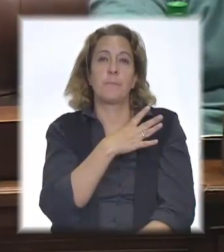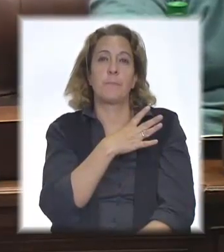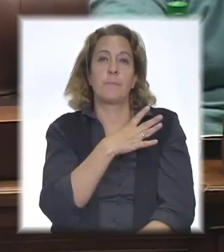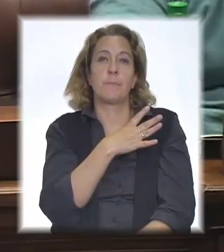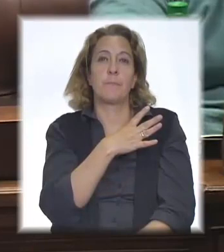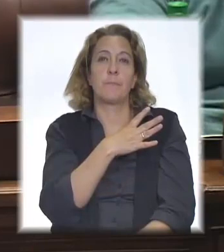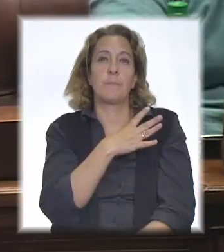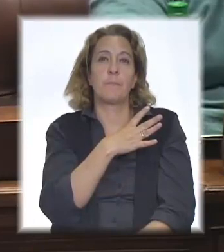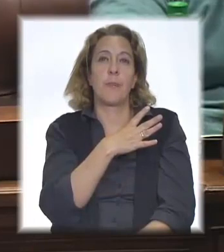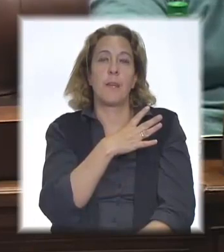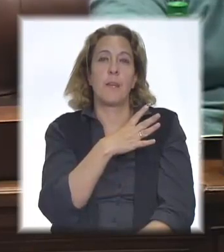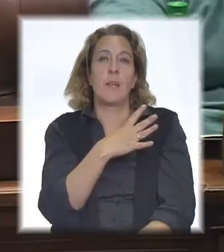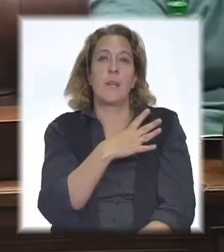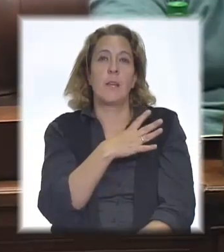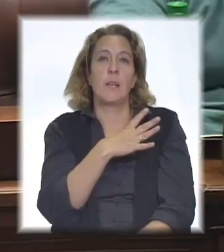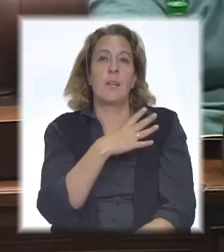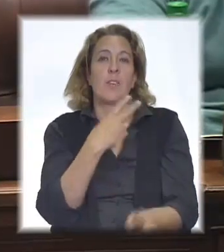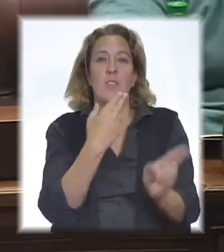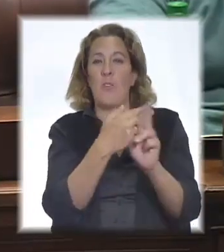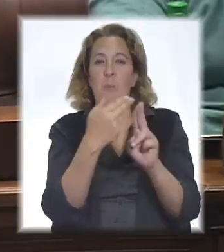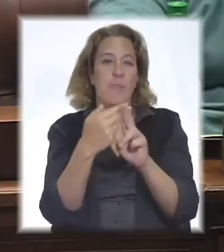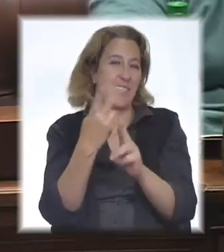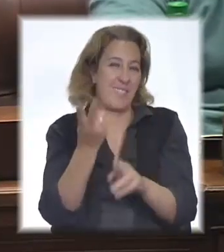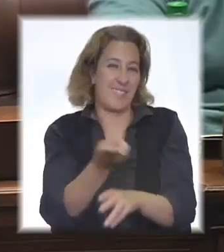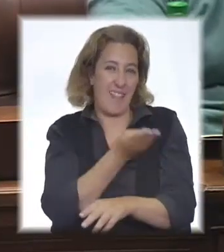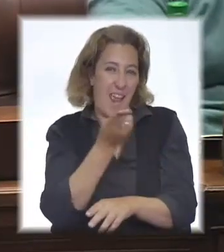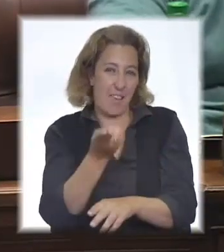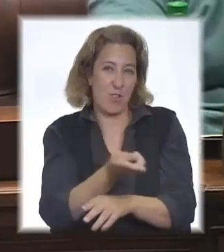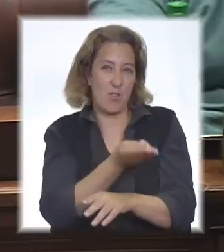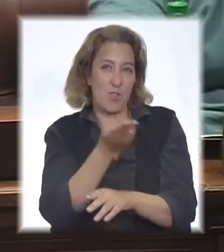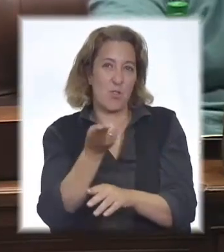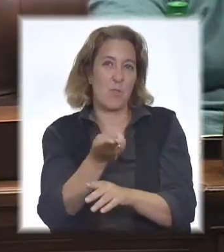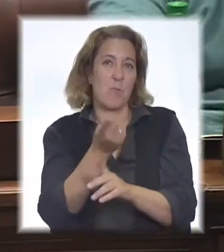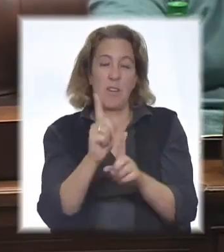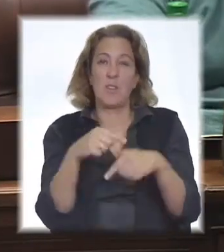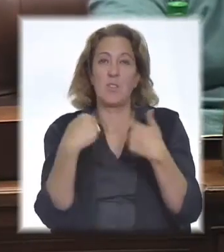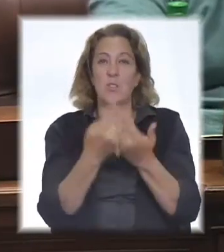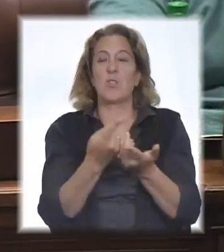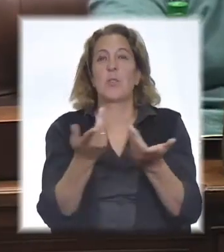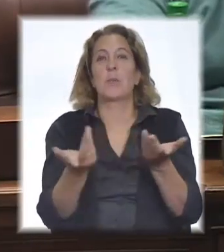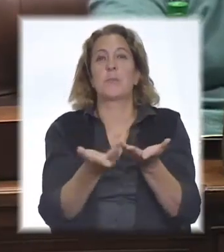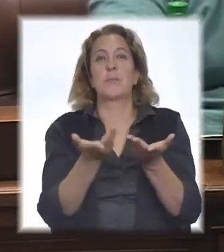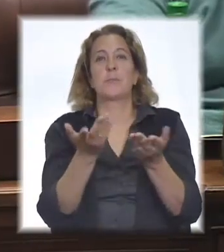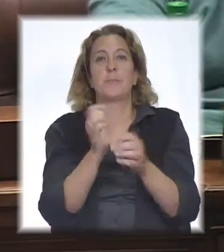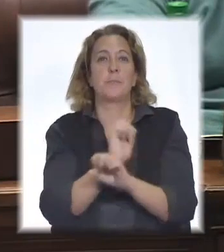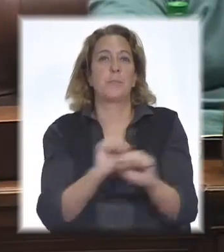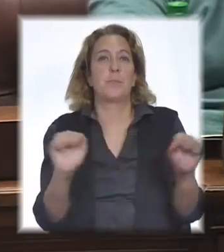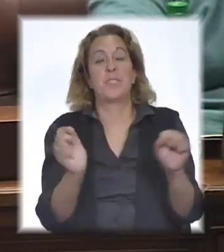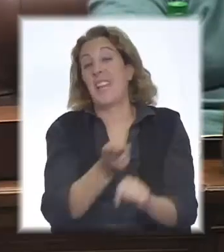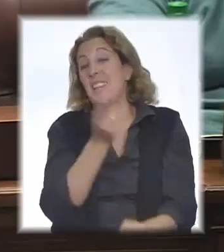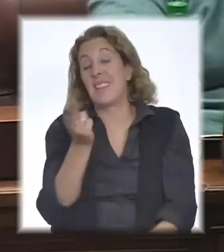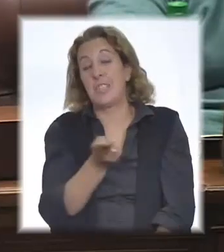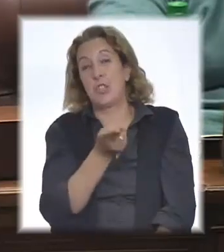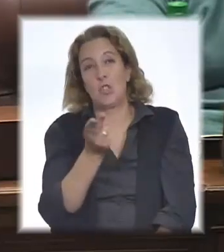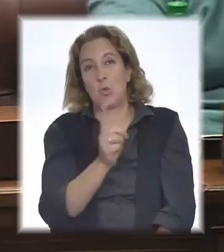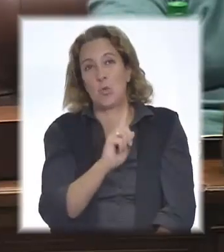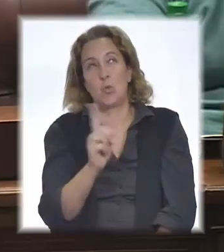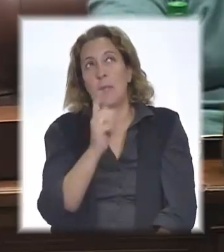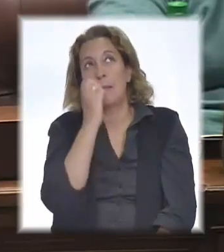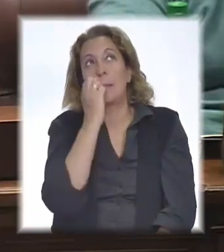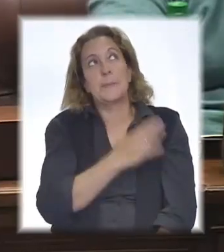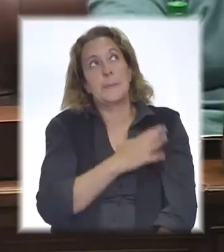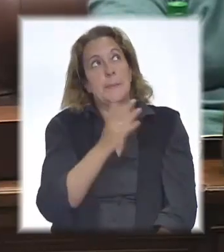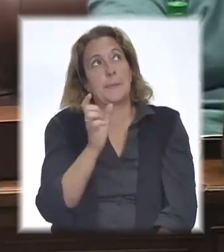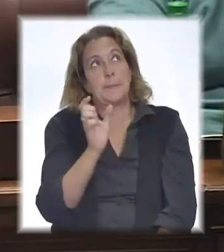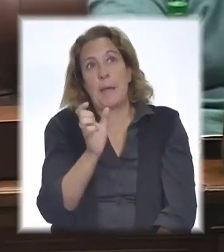y tenían nombres extraños digamos para nosotros por decirle alguna forma quizás extraños no es una mejor